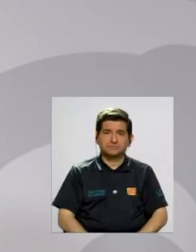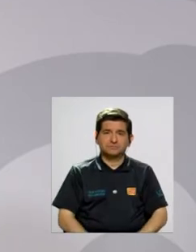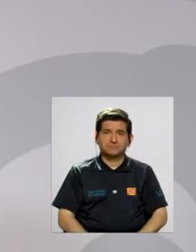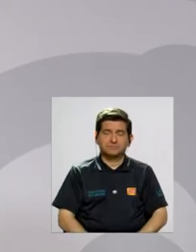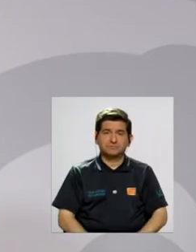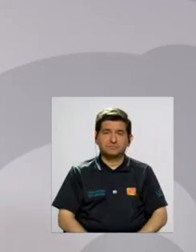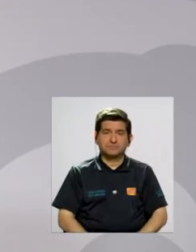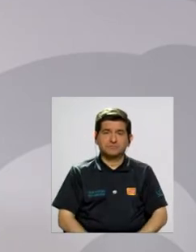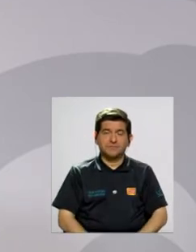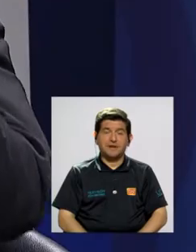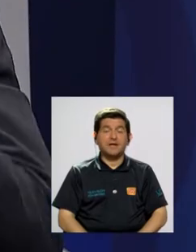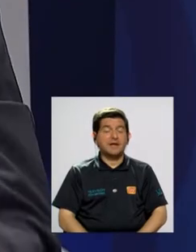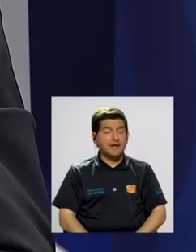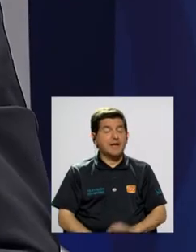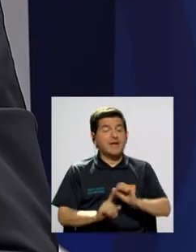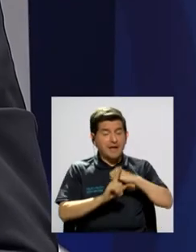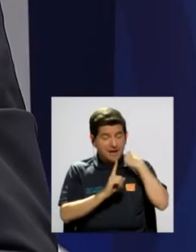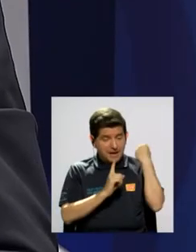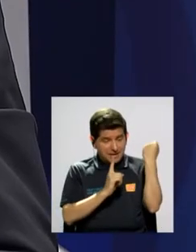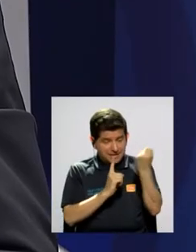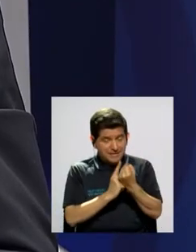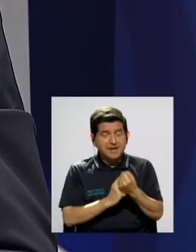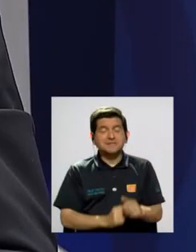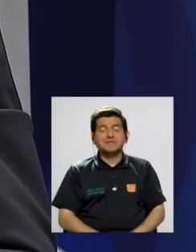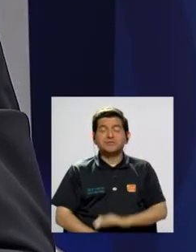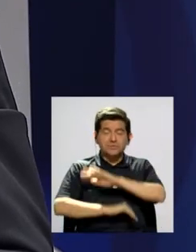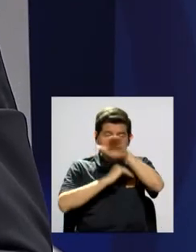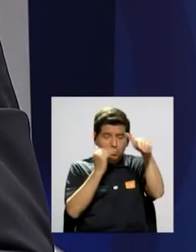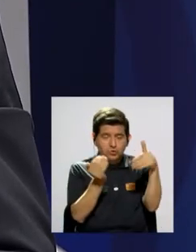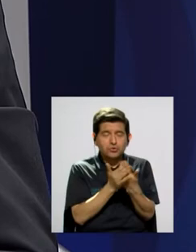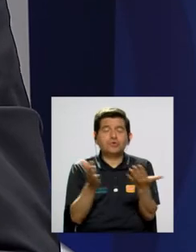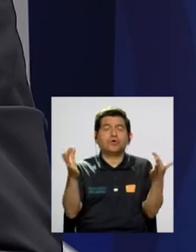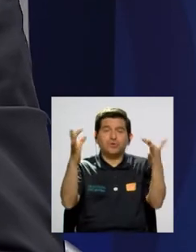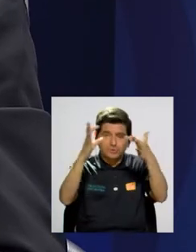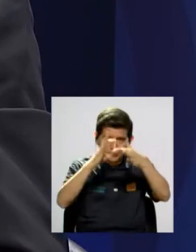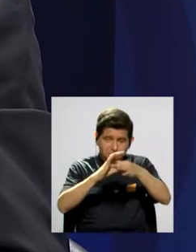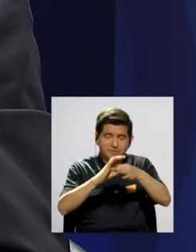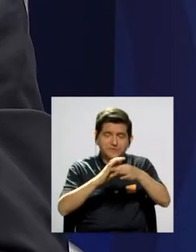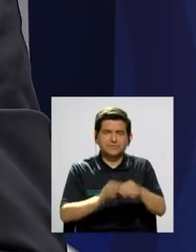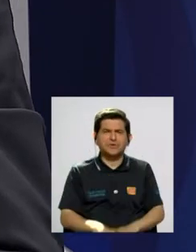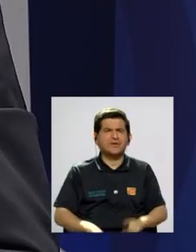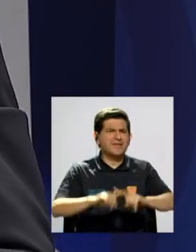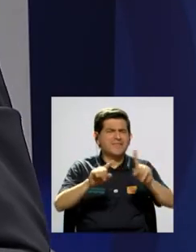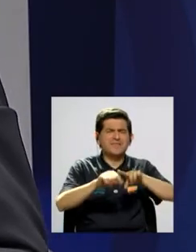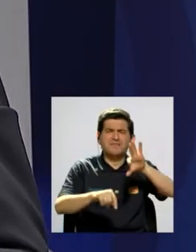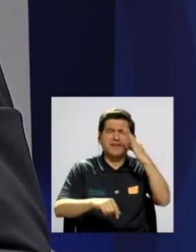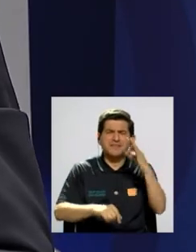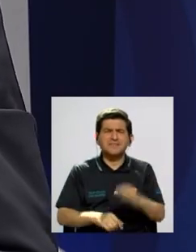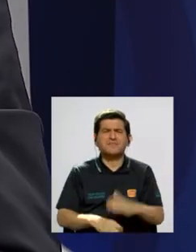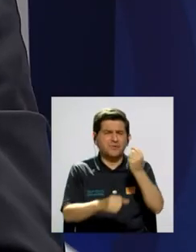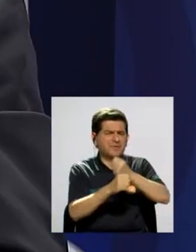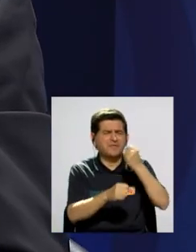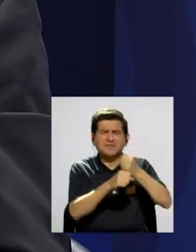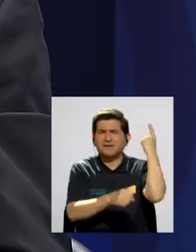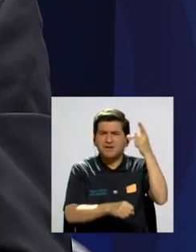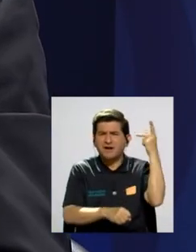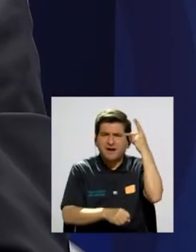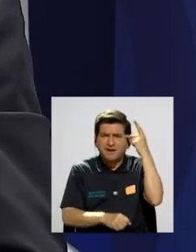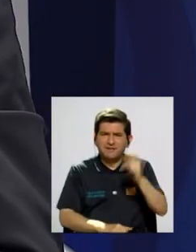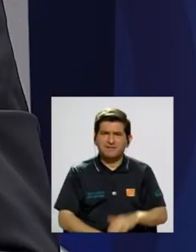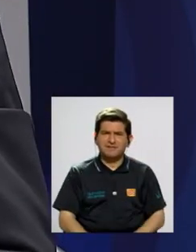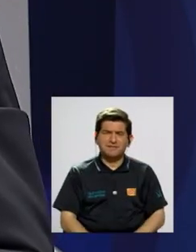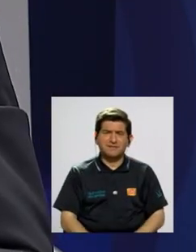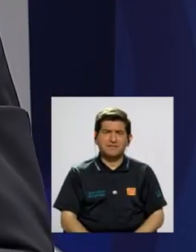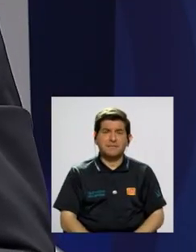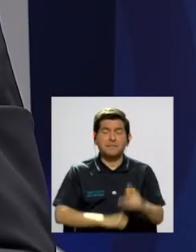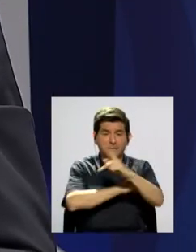de frente que todas las frecuencias en las que estamos conectados. Y una forma diferente de hacer política, lo que dice Marcia. Tiene que ser. Y que son